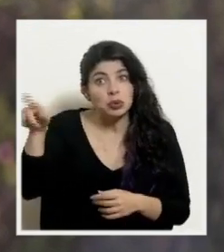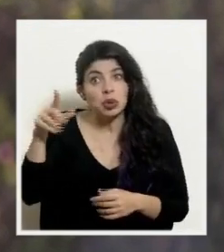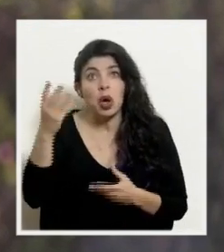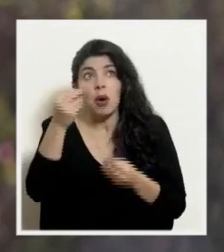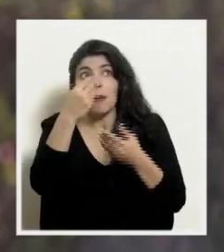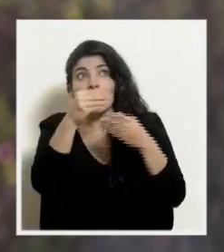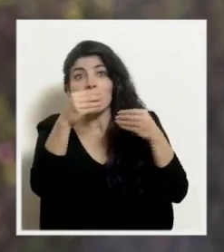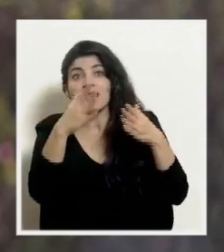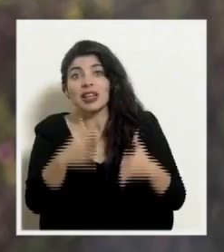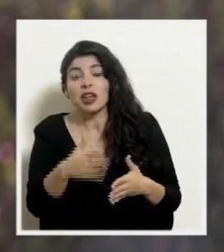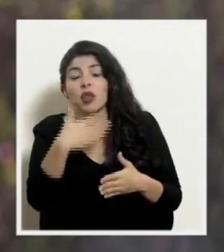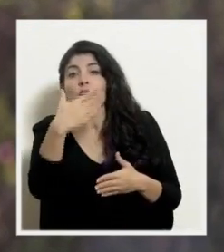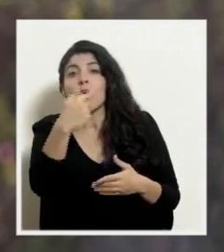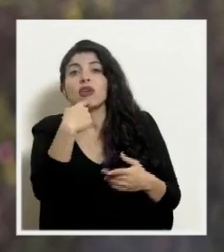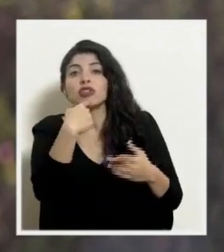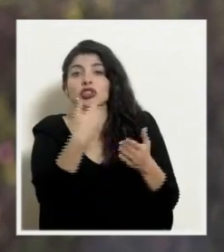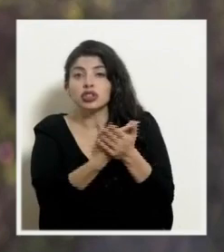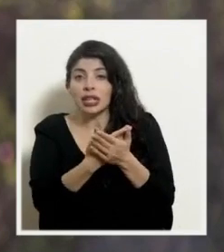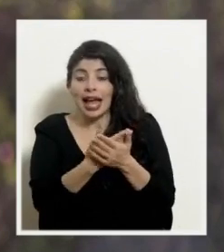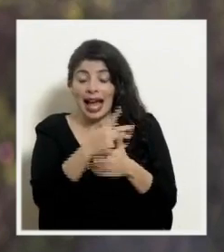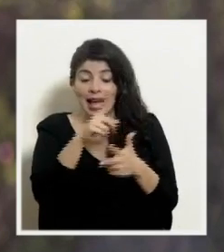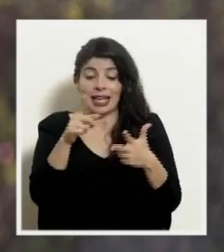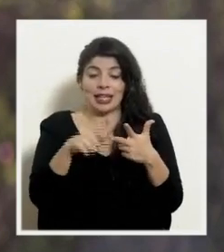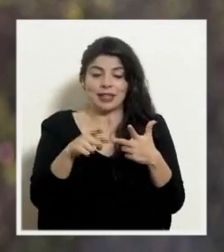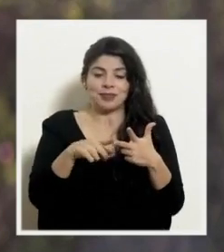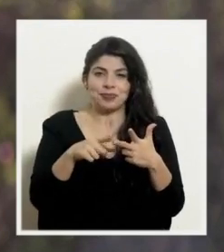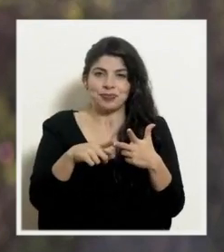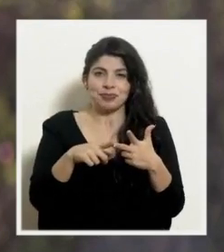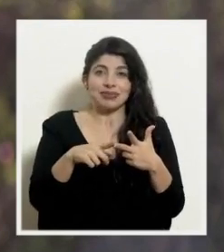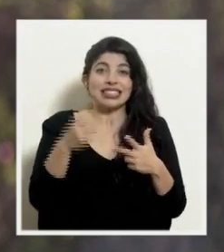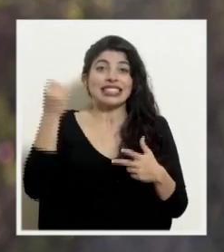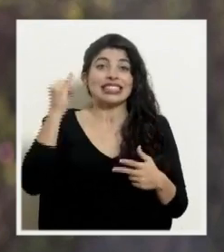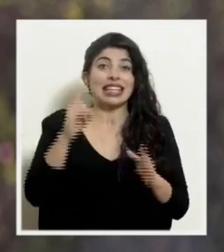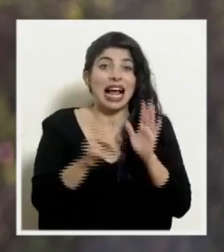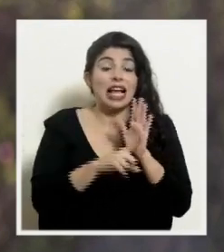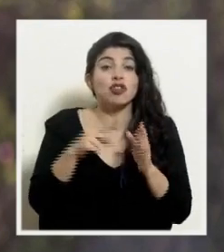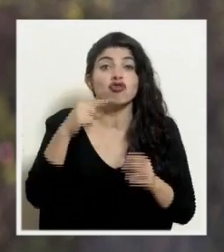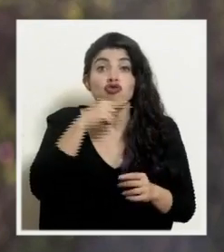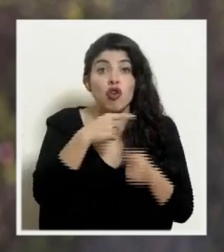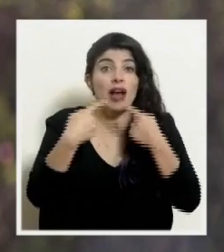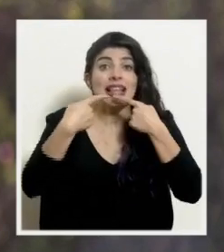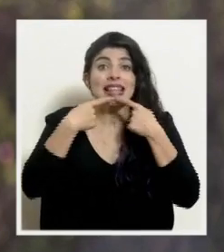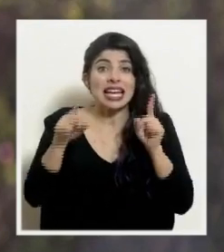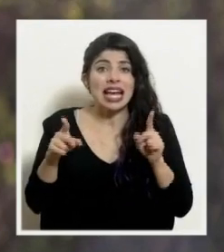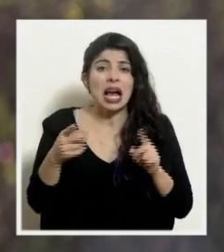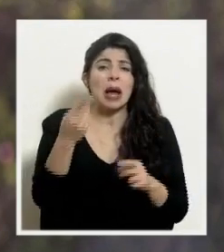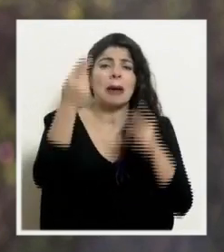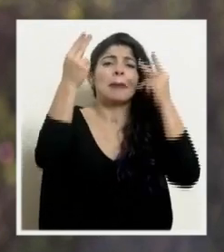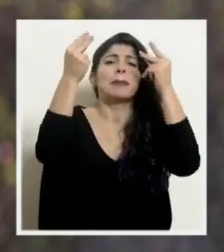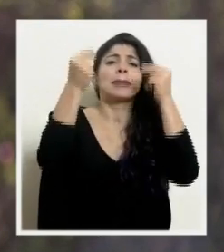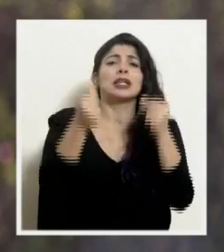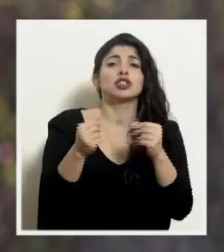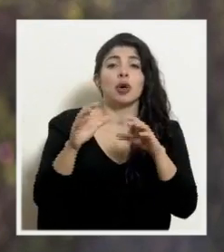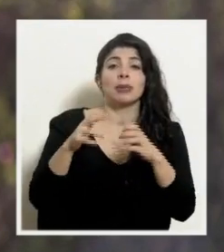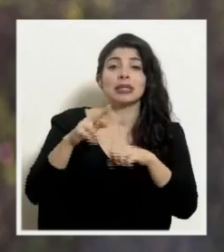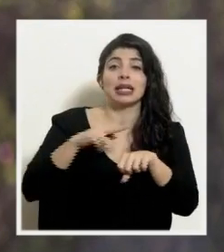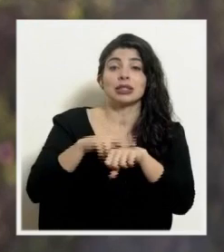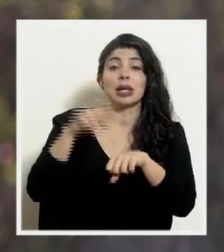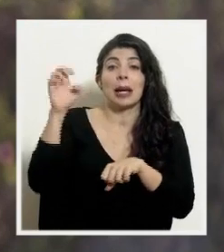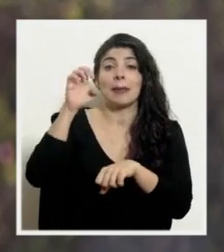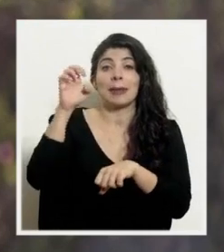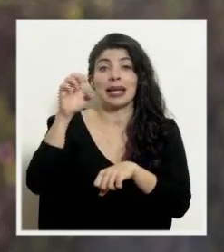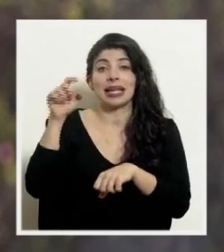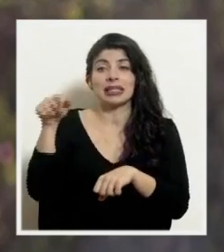del proveedor cuánto van a llegar. Y luego, en el caso de la eventual alerta roja que se declararía, ¿de cuánto es el presupuesto que tiene la Comisión de Emergencias para